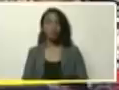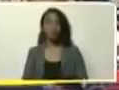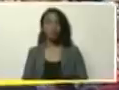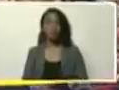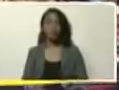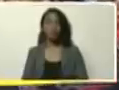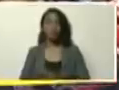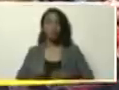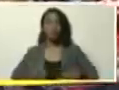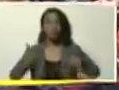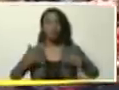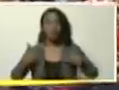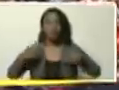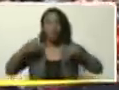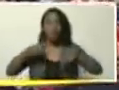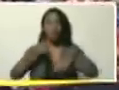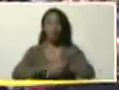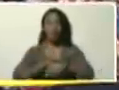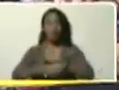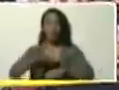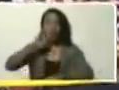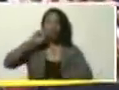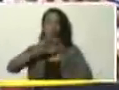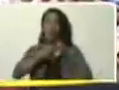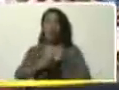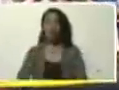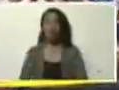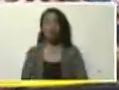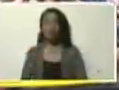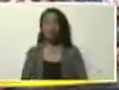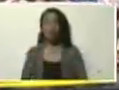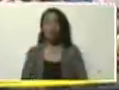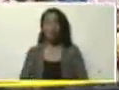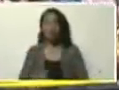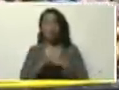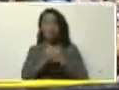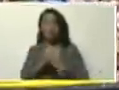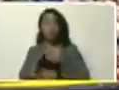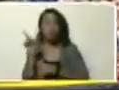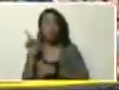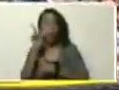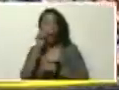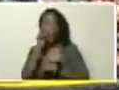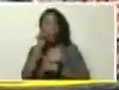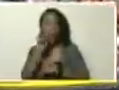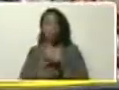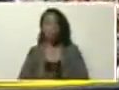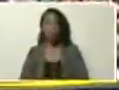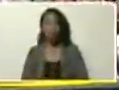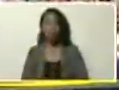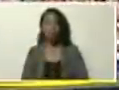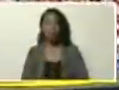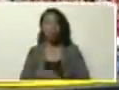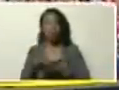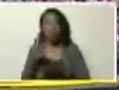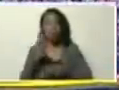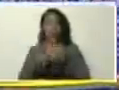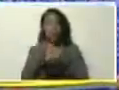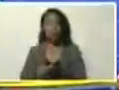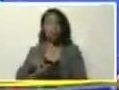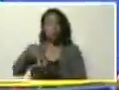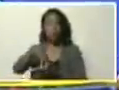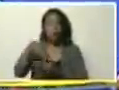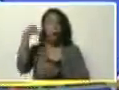A disfrutar de este momento histórico, donde este hombre que se ha levantado desde